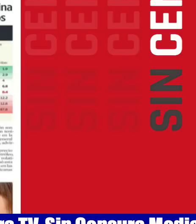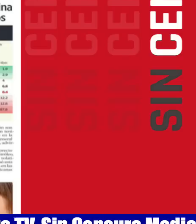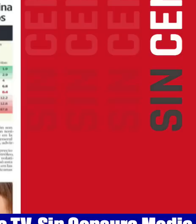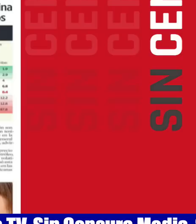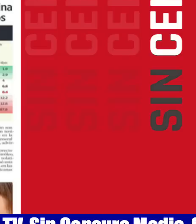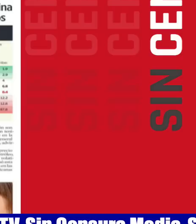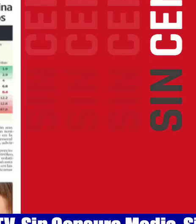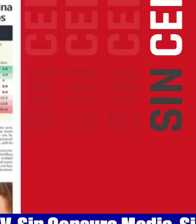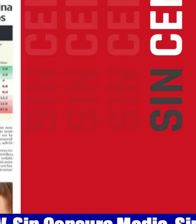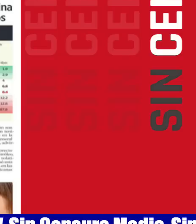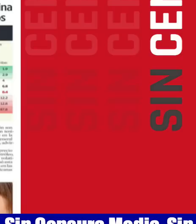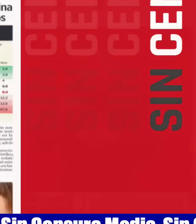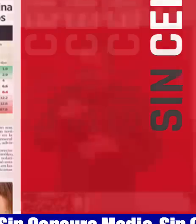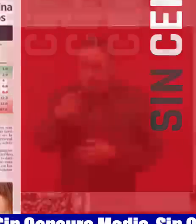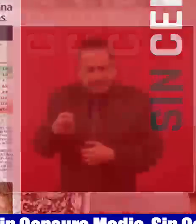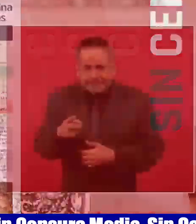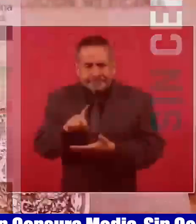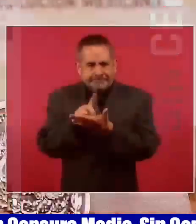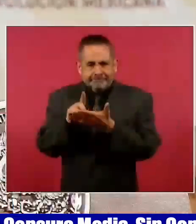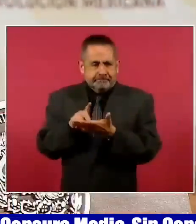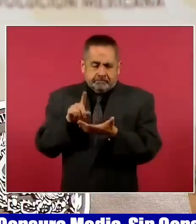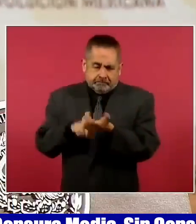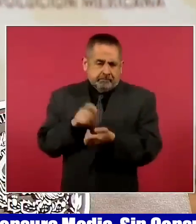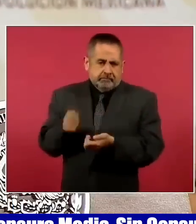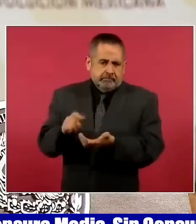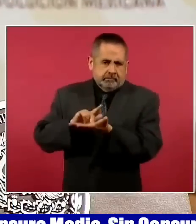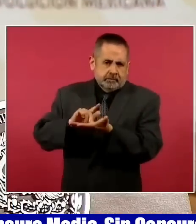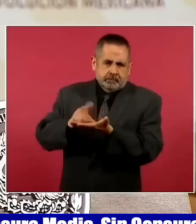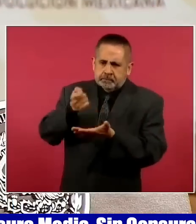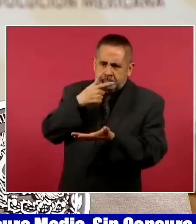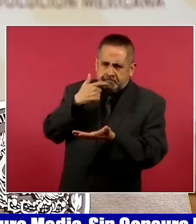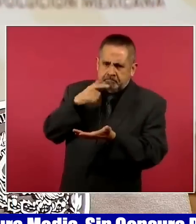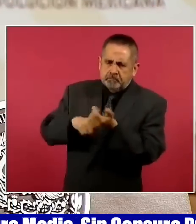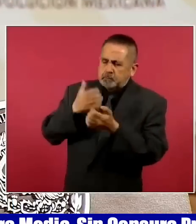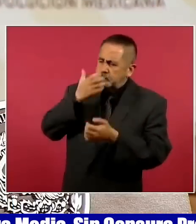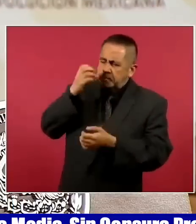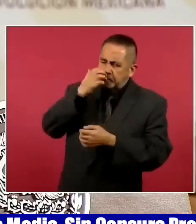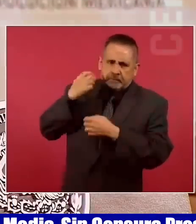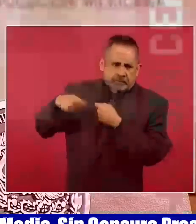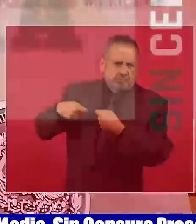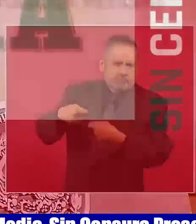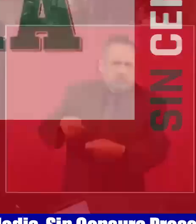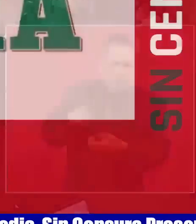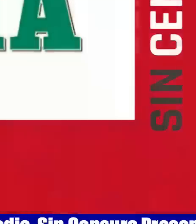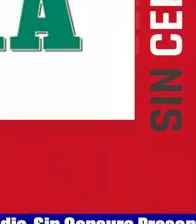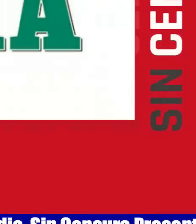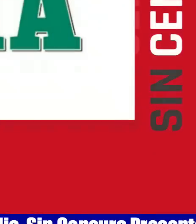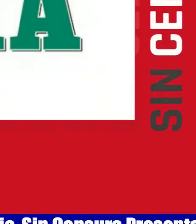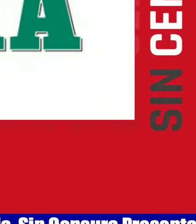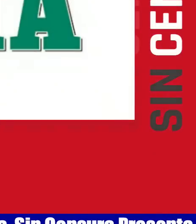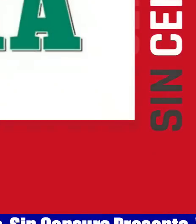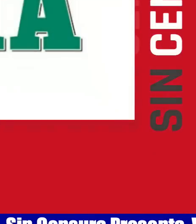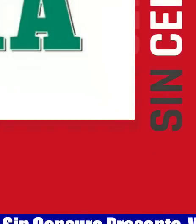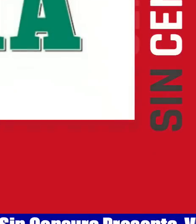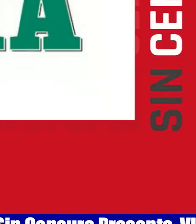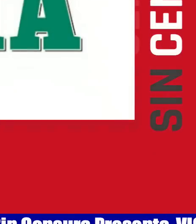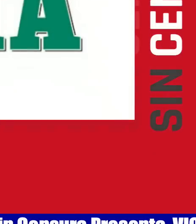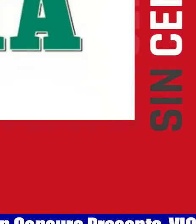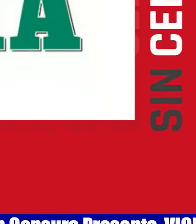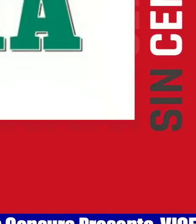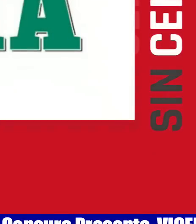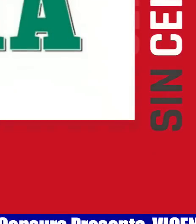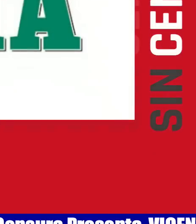Cuba, pero que fue corresponsable ese periódico de que nos quedáramos en México sin médicos y sin especialistas. Dijo que